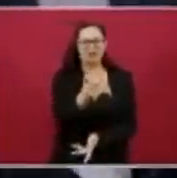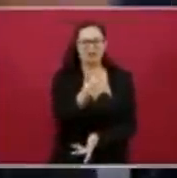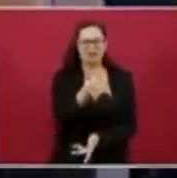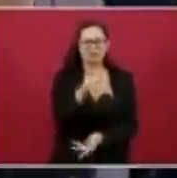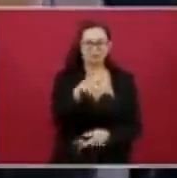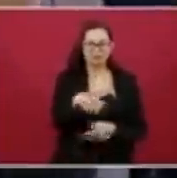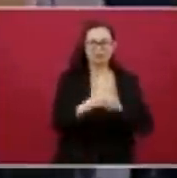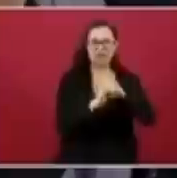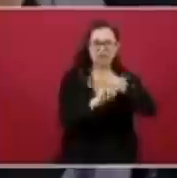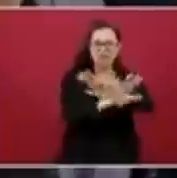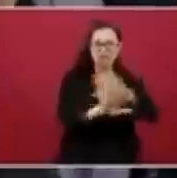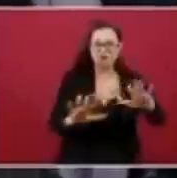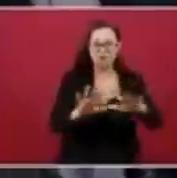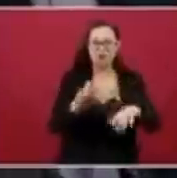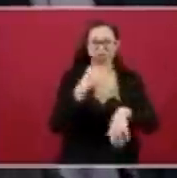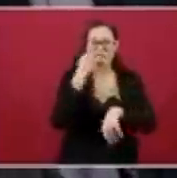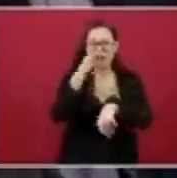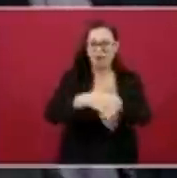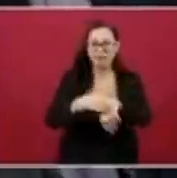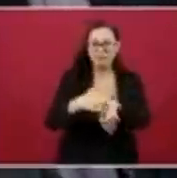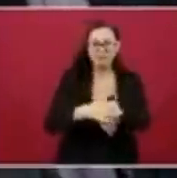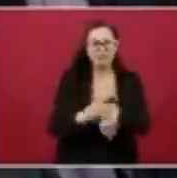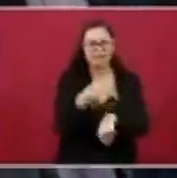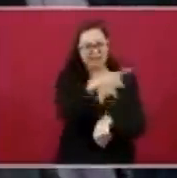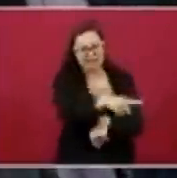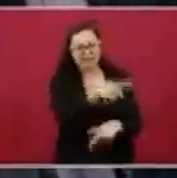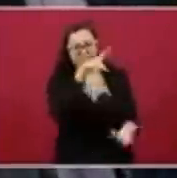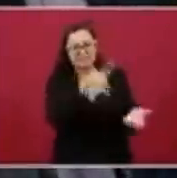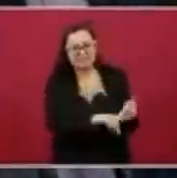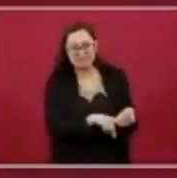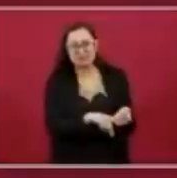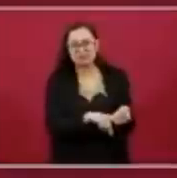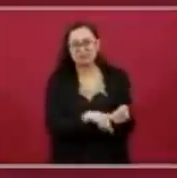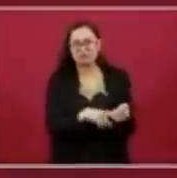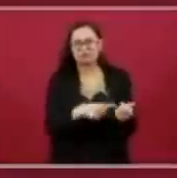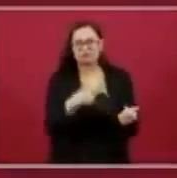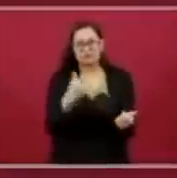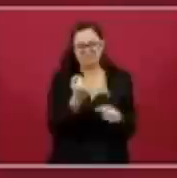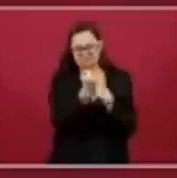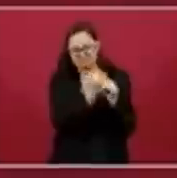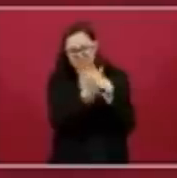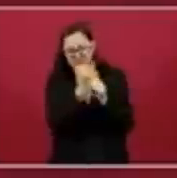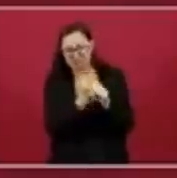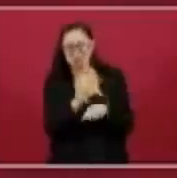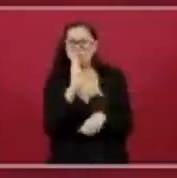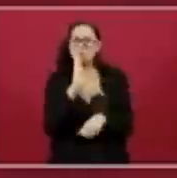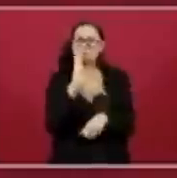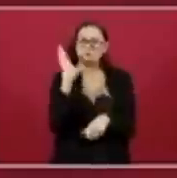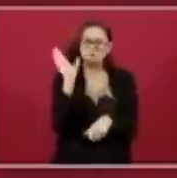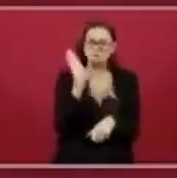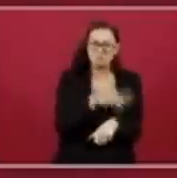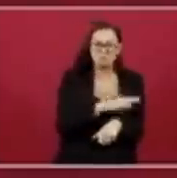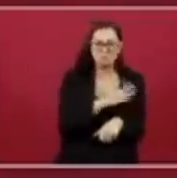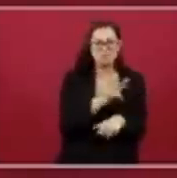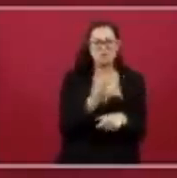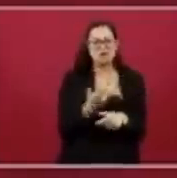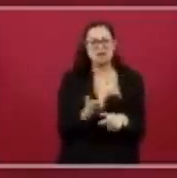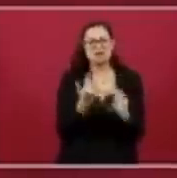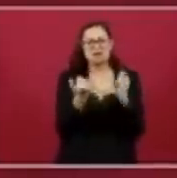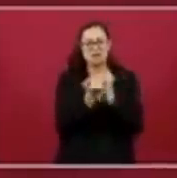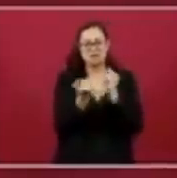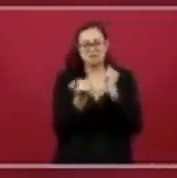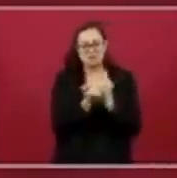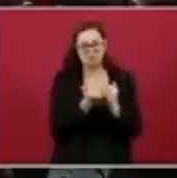informado, de que las investigaciones sobre el caso Tlahuelilpan fueron irregulares, no se cuidó la cadena de custodia,